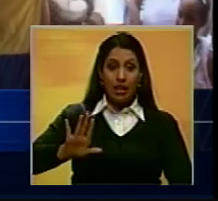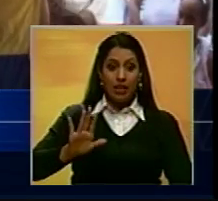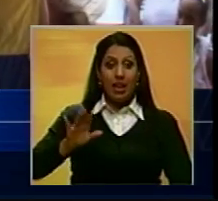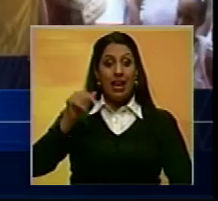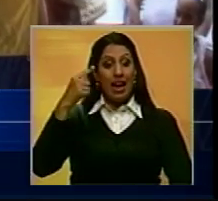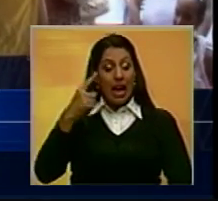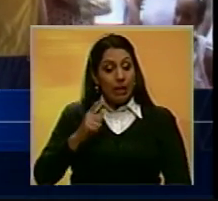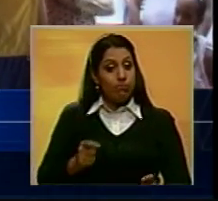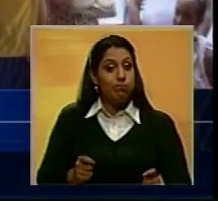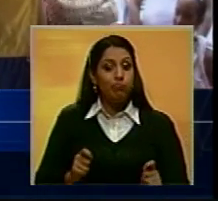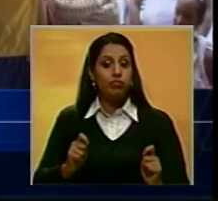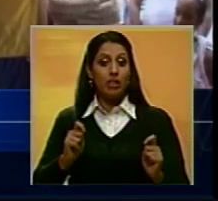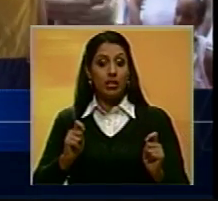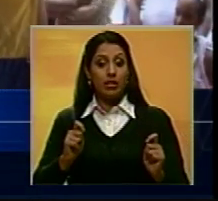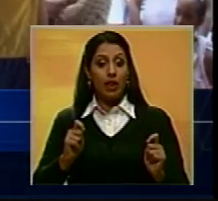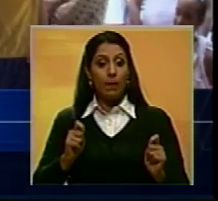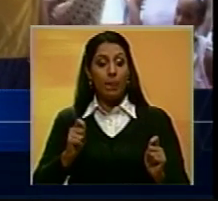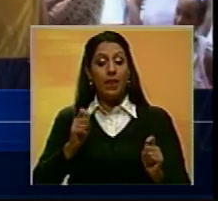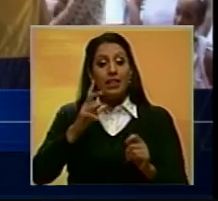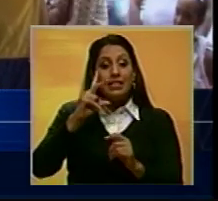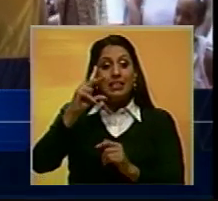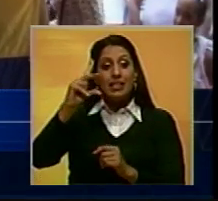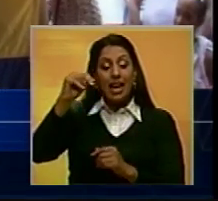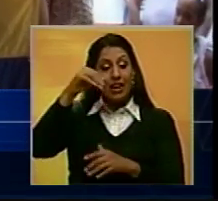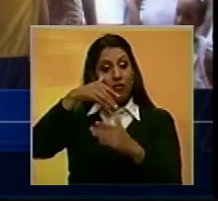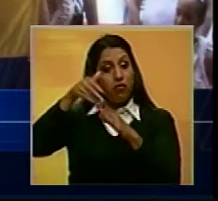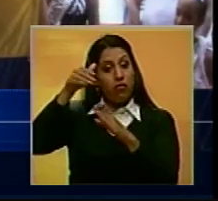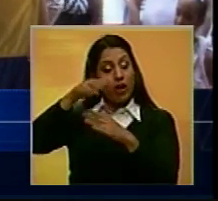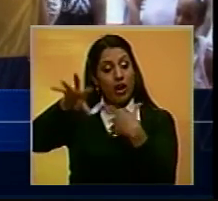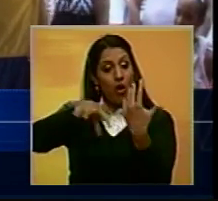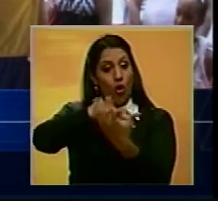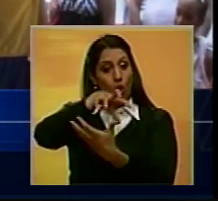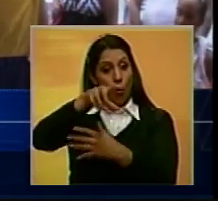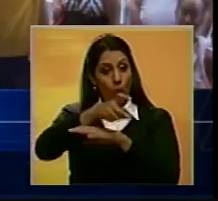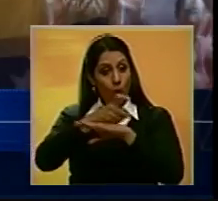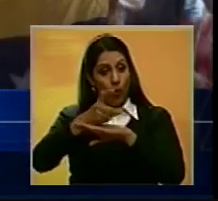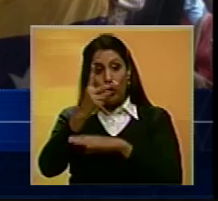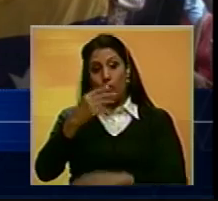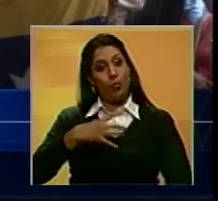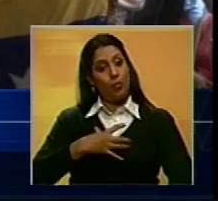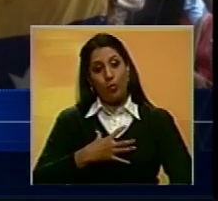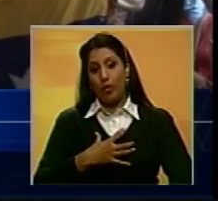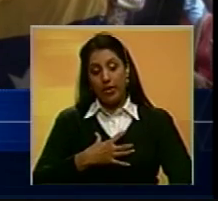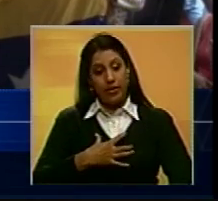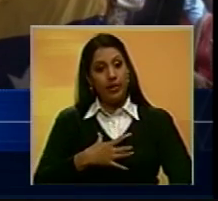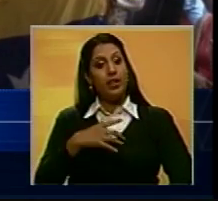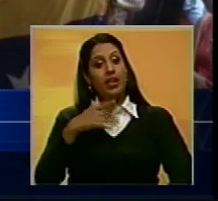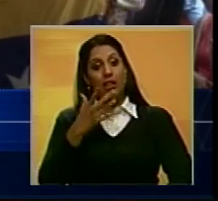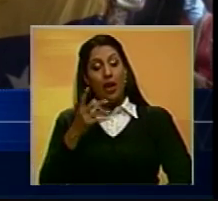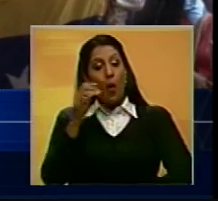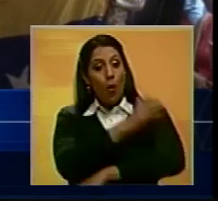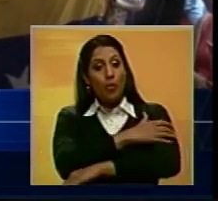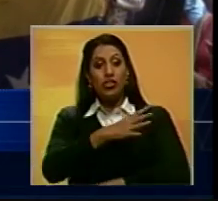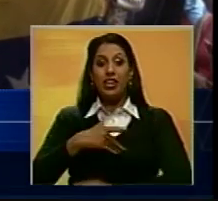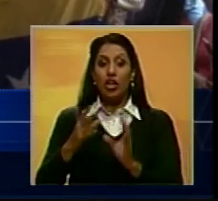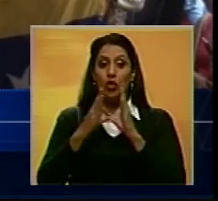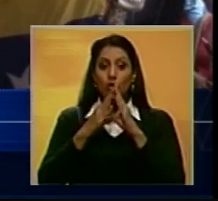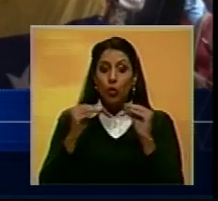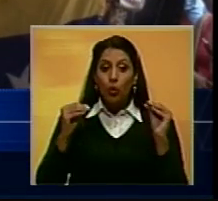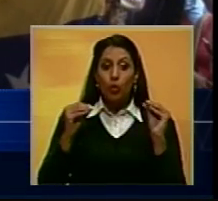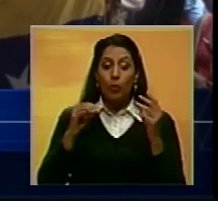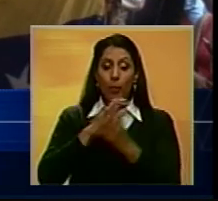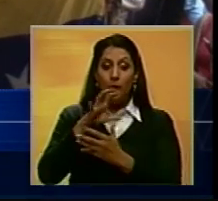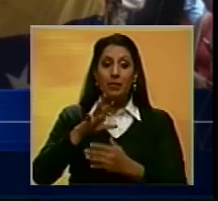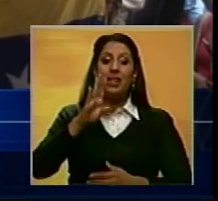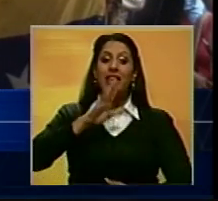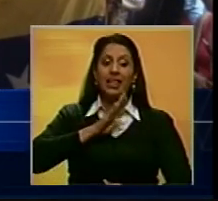Ha intentado salir de este gobierno y no ha podido. La oposición es capaz de todo.